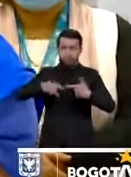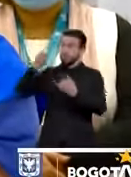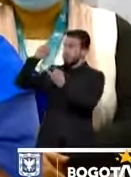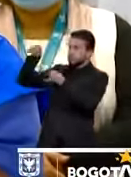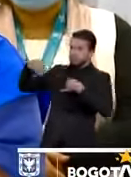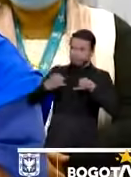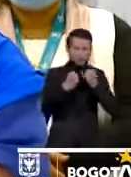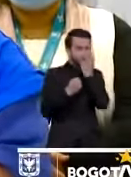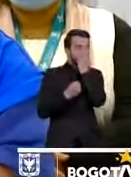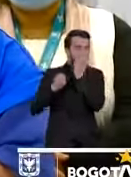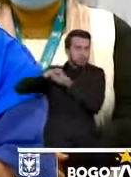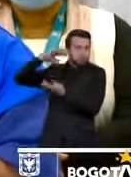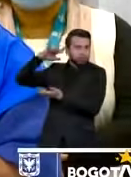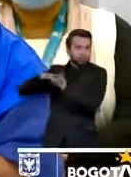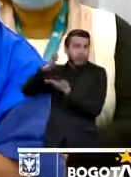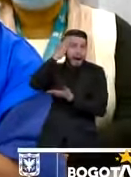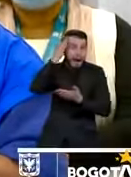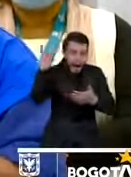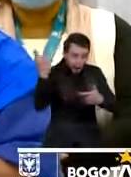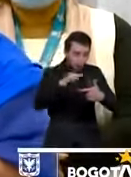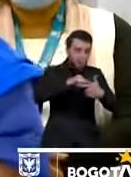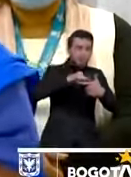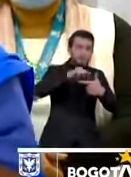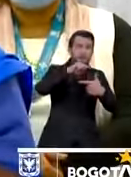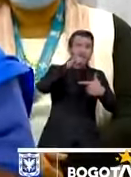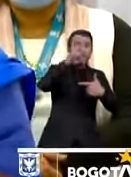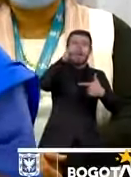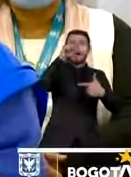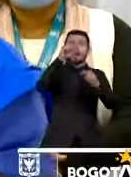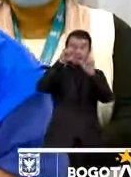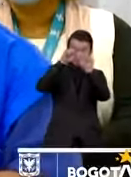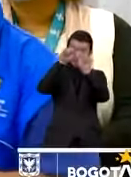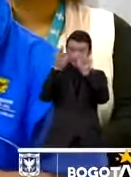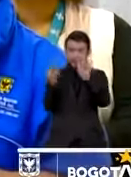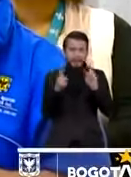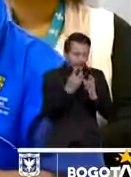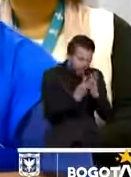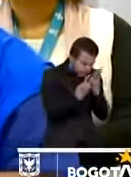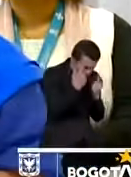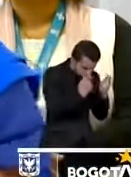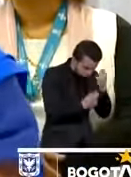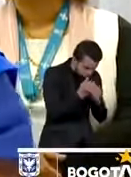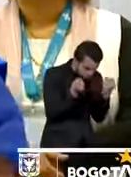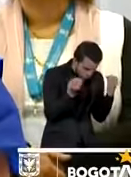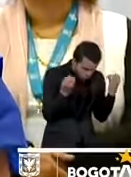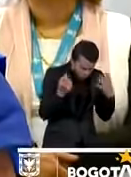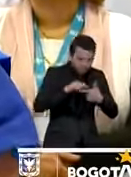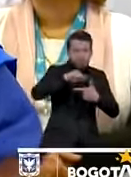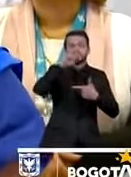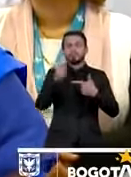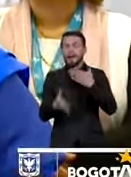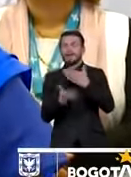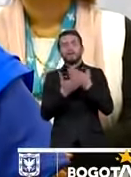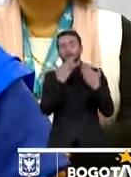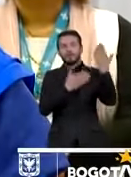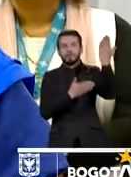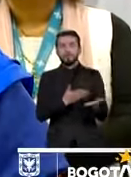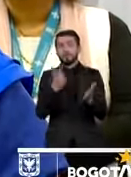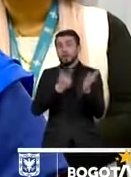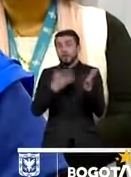el pico máximo de la pandemia que nos dan las simulaciones matemáticas. Carlos Martínez de Radio Santa Fe, ¿se